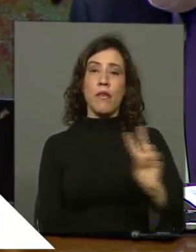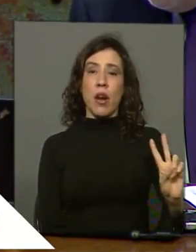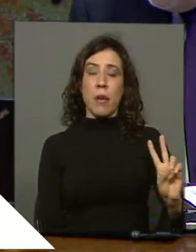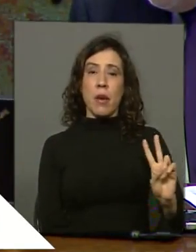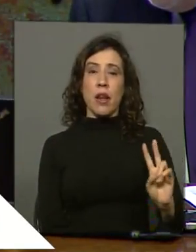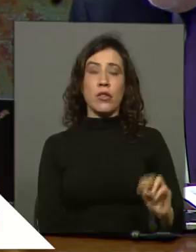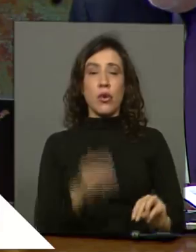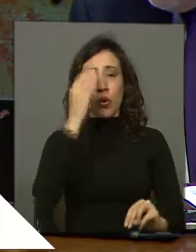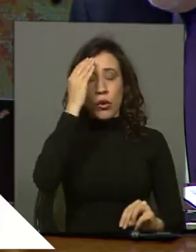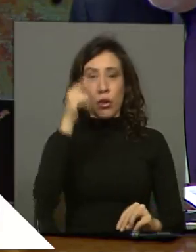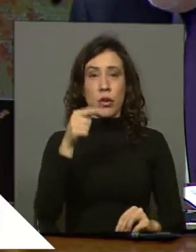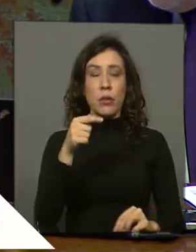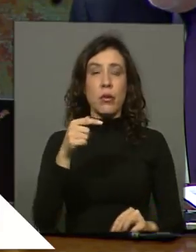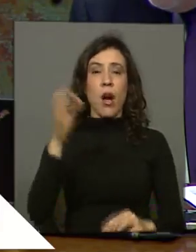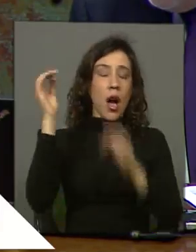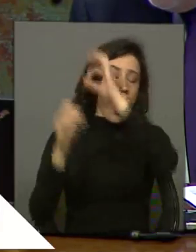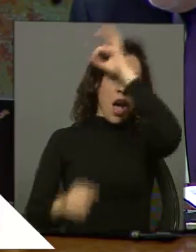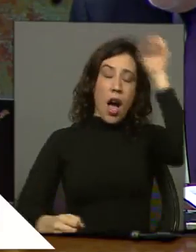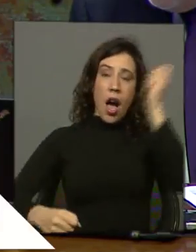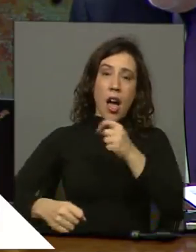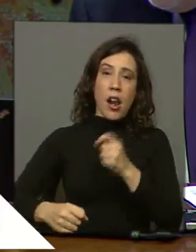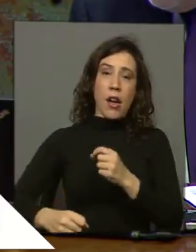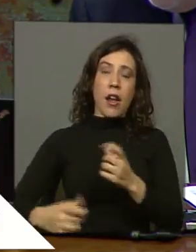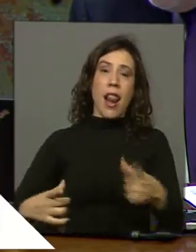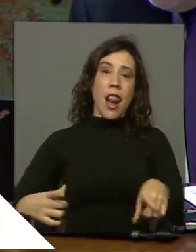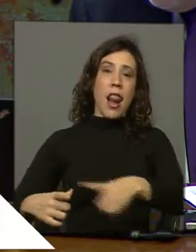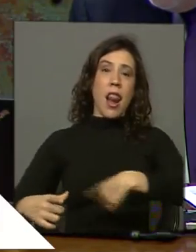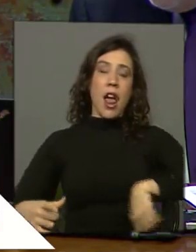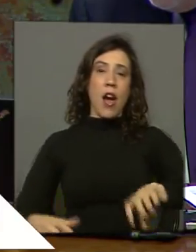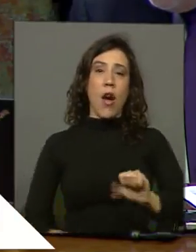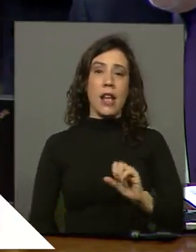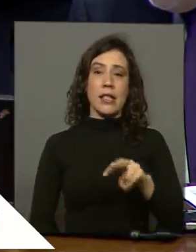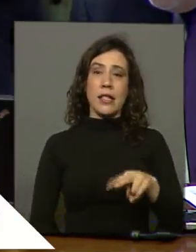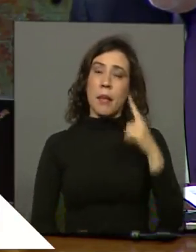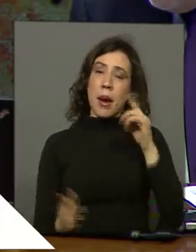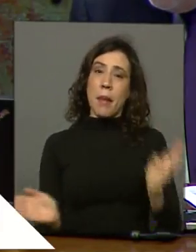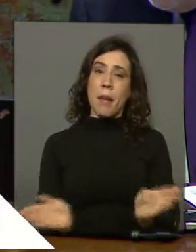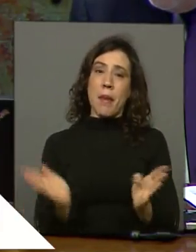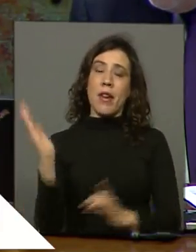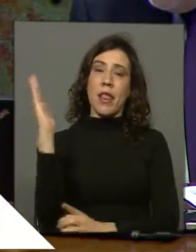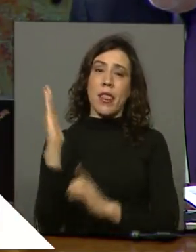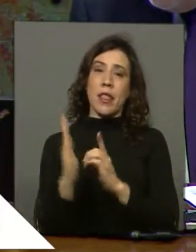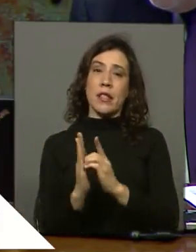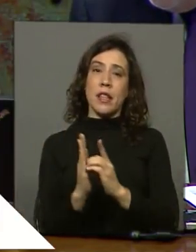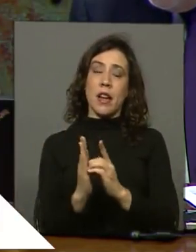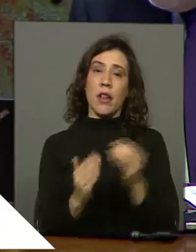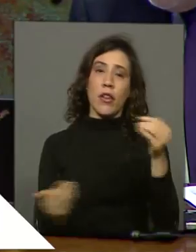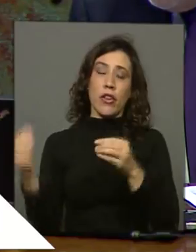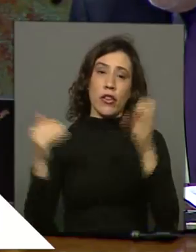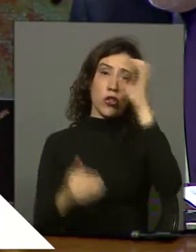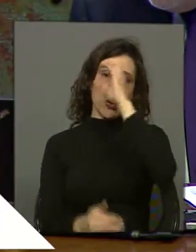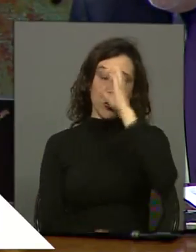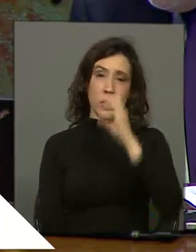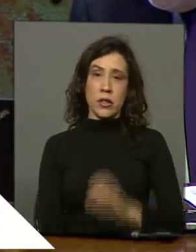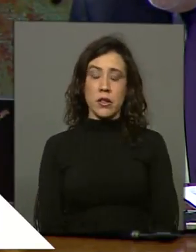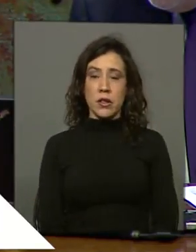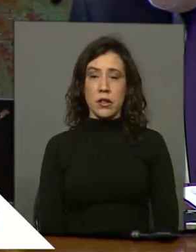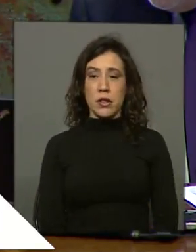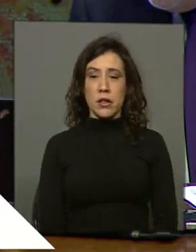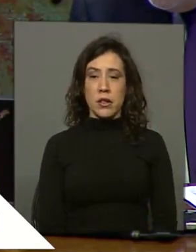Coquimbo La Araucanía Los Lagos y Aysén con la finalidad de promover el desarrollo de la actividad turística en esta zona